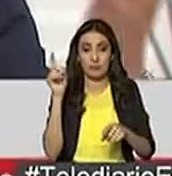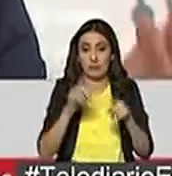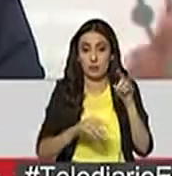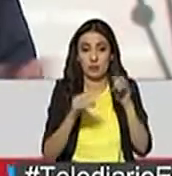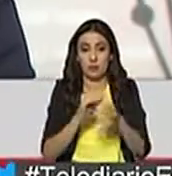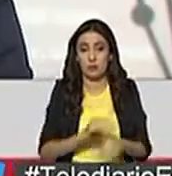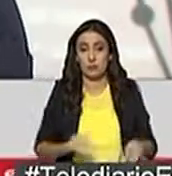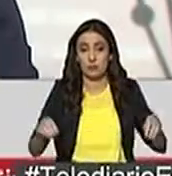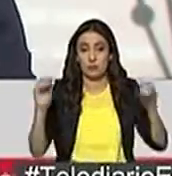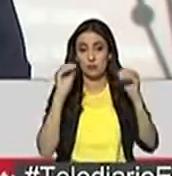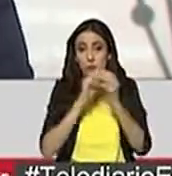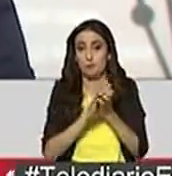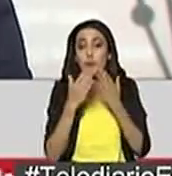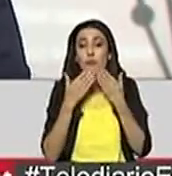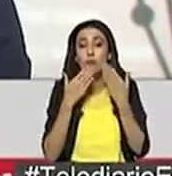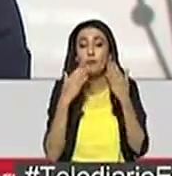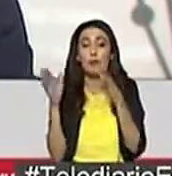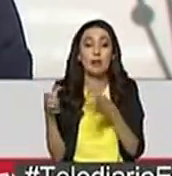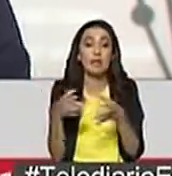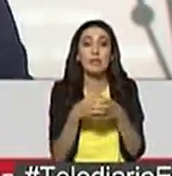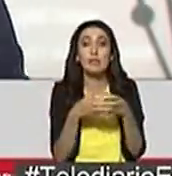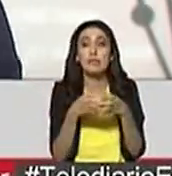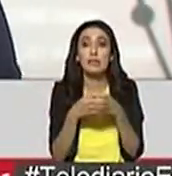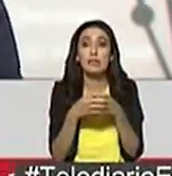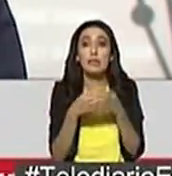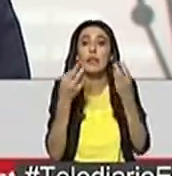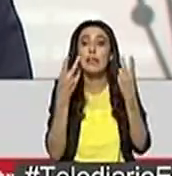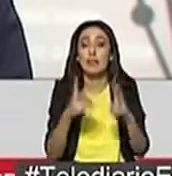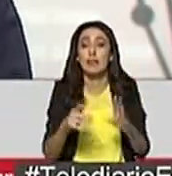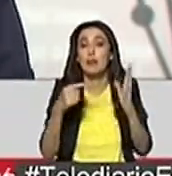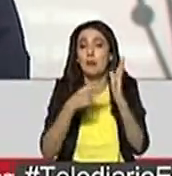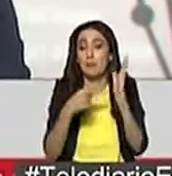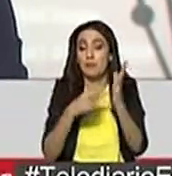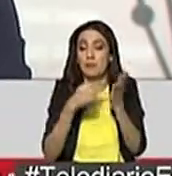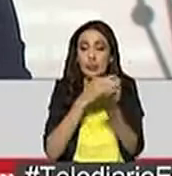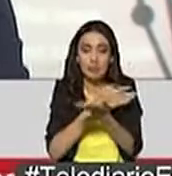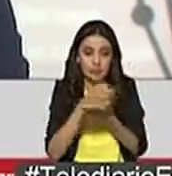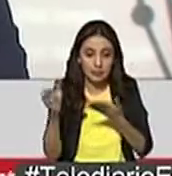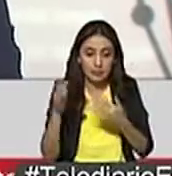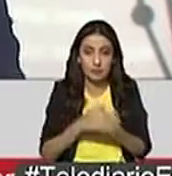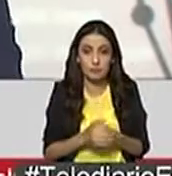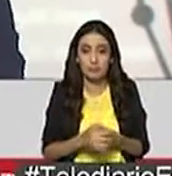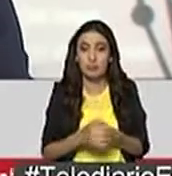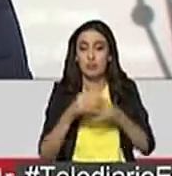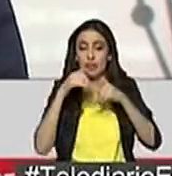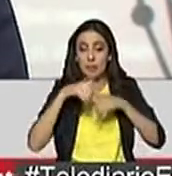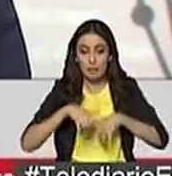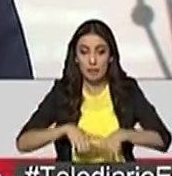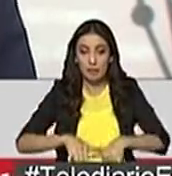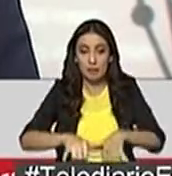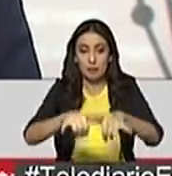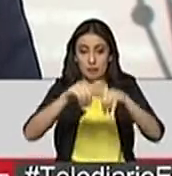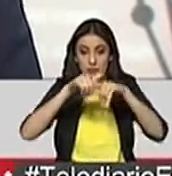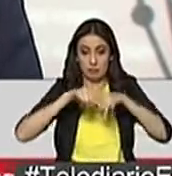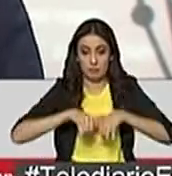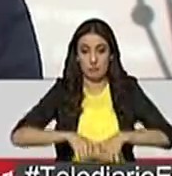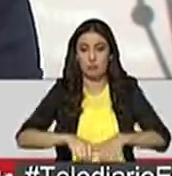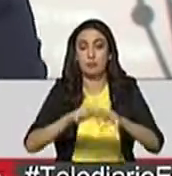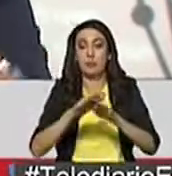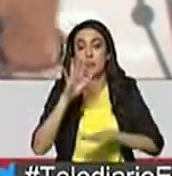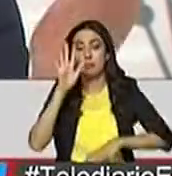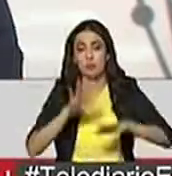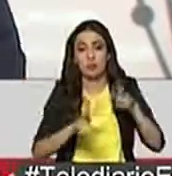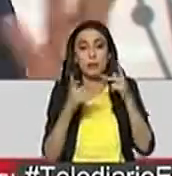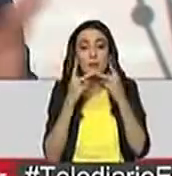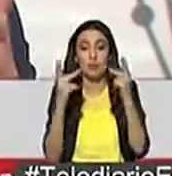se opusieron, se cae ahora el tema de la tributación. El tema de avanzar, un tema de monetización de activos públicos, esto